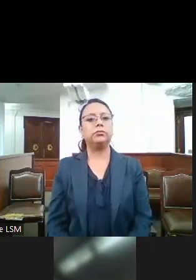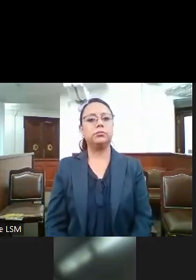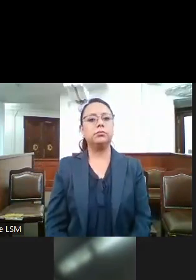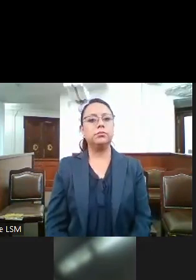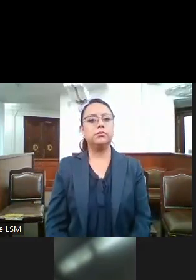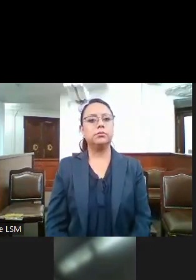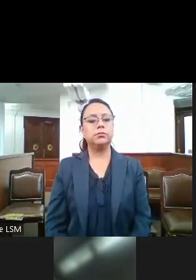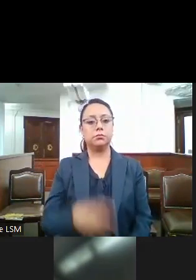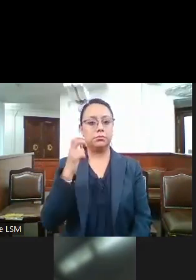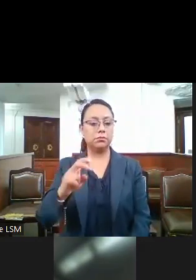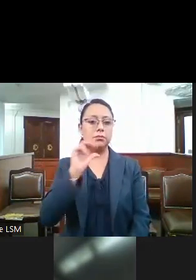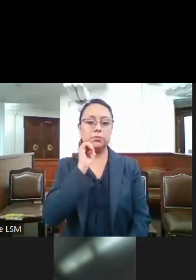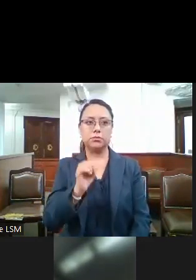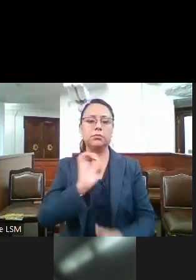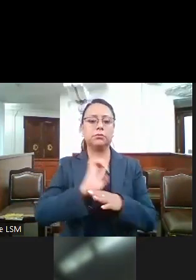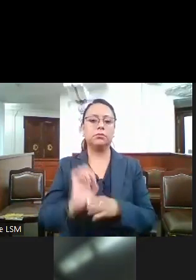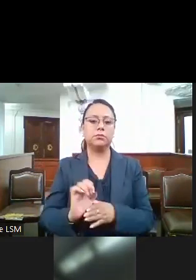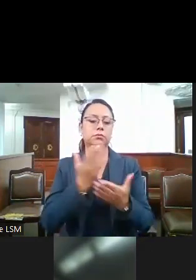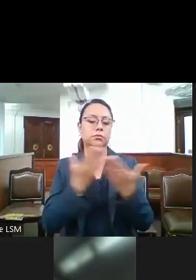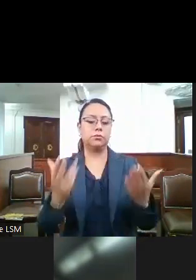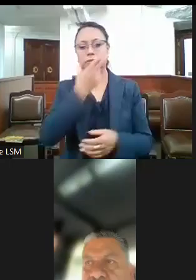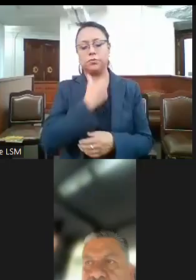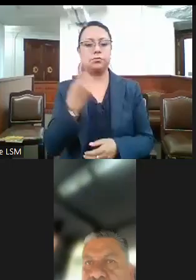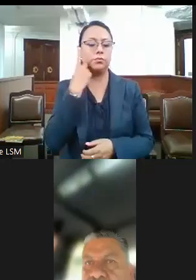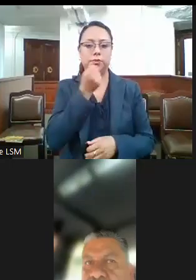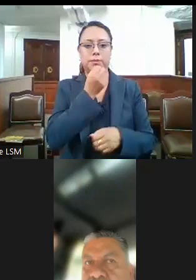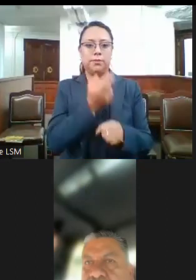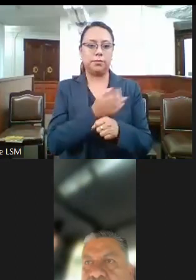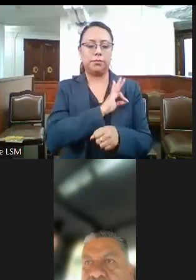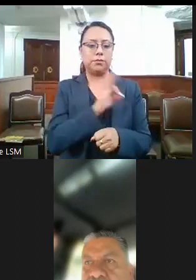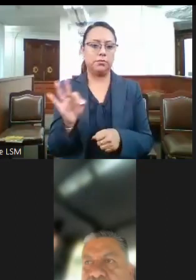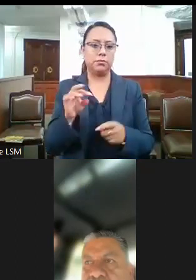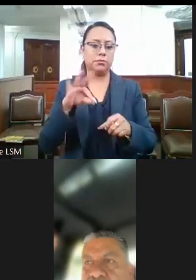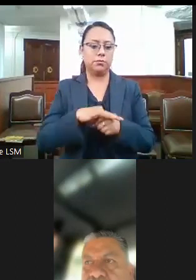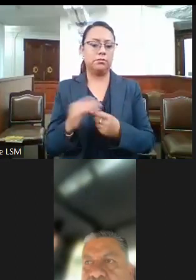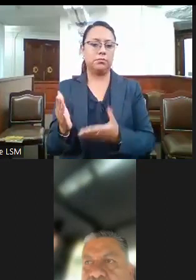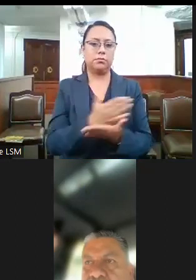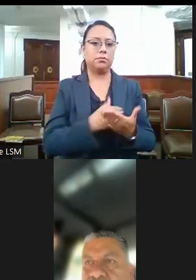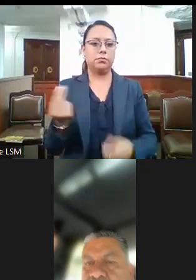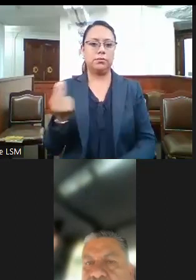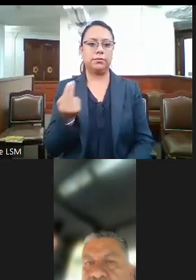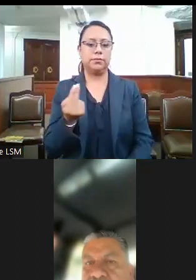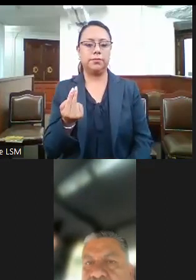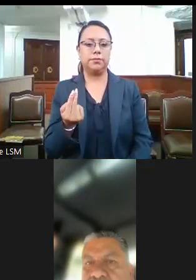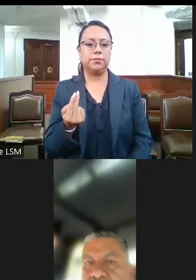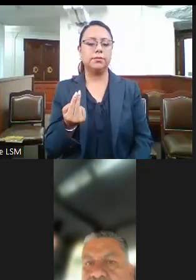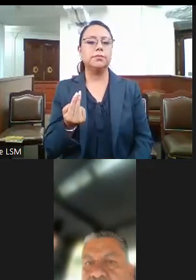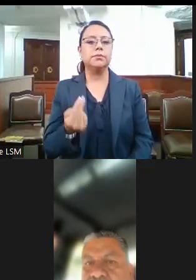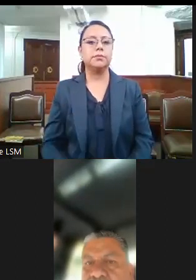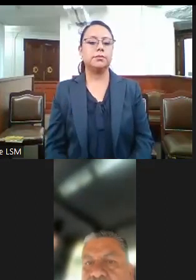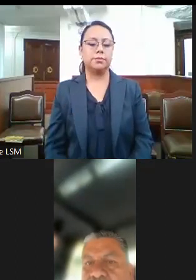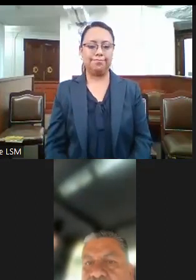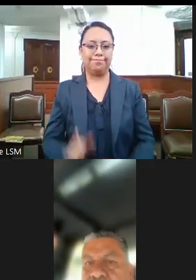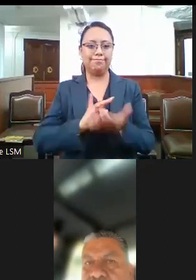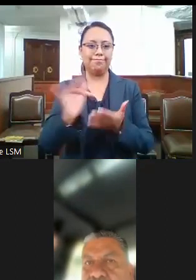De no ser así, procedamos ahora, diputado secretario, por favor, a recabar la votación correspondiente. Claro que sí. Por instrucciones